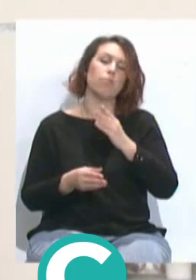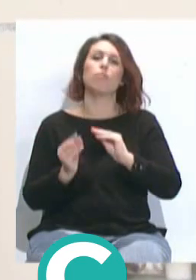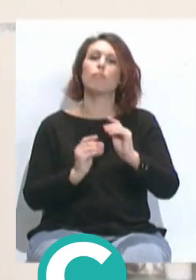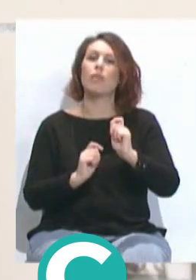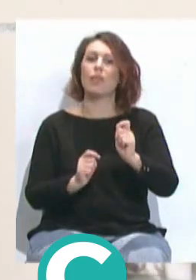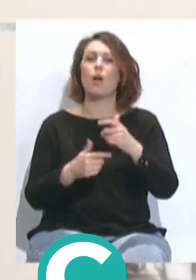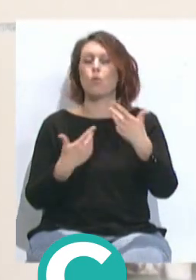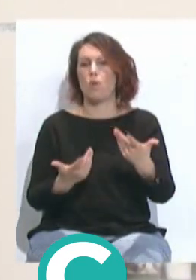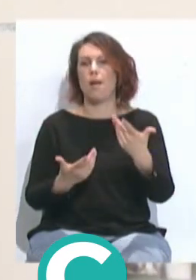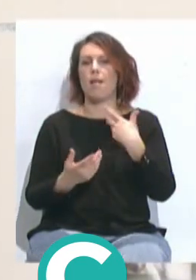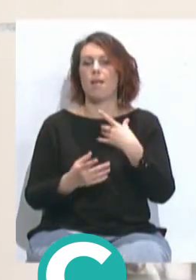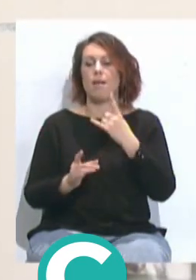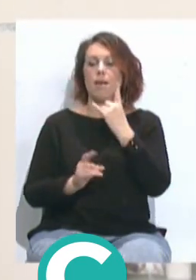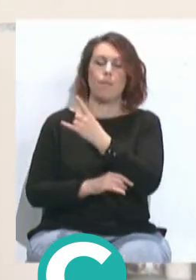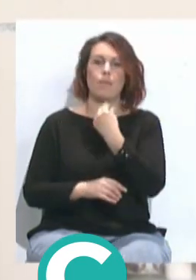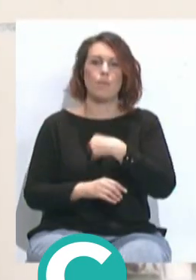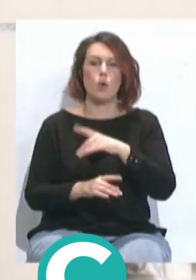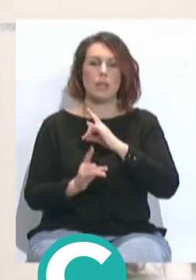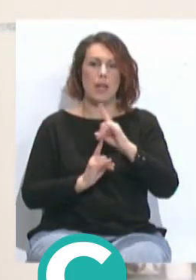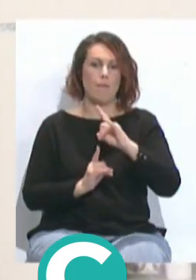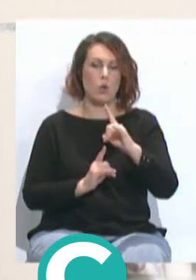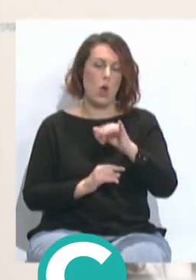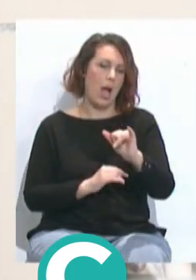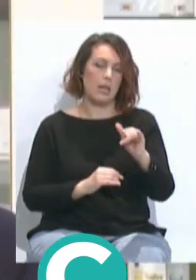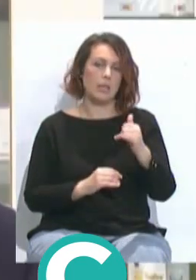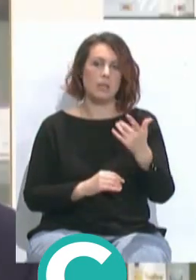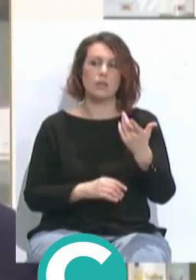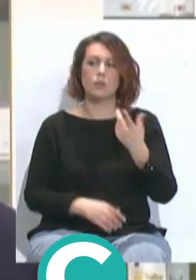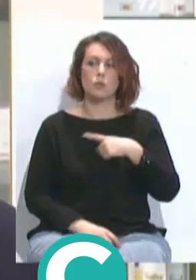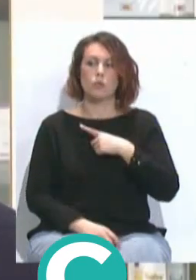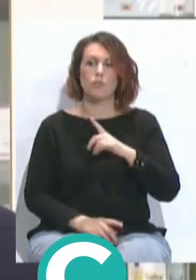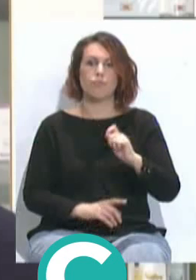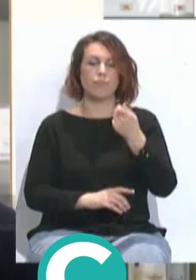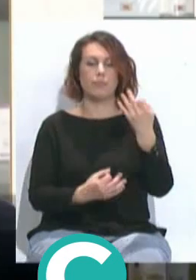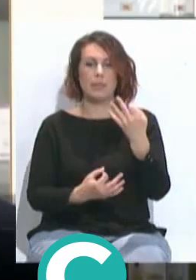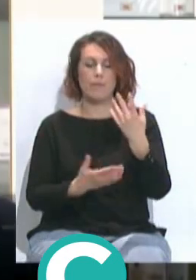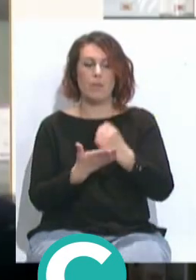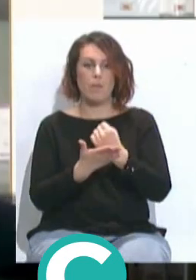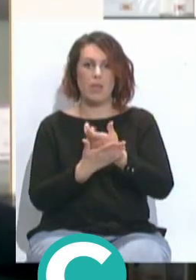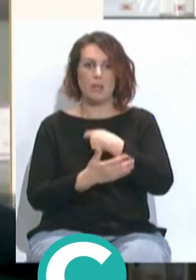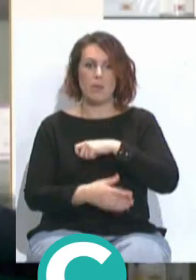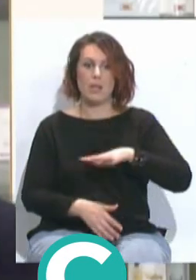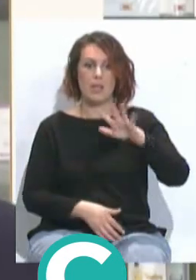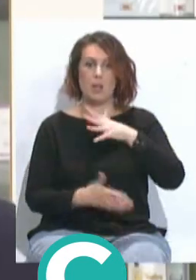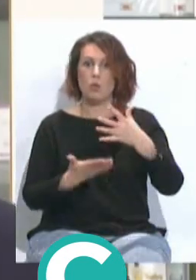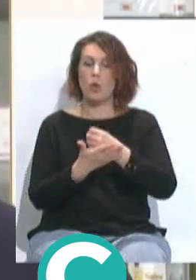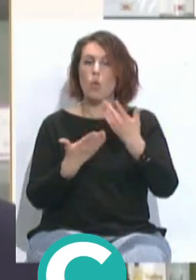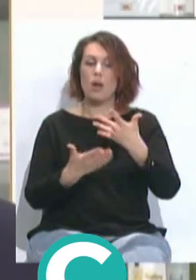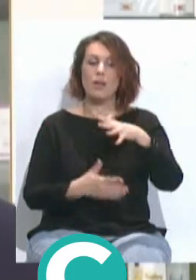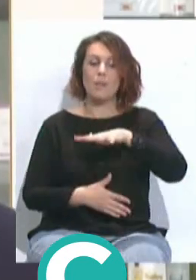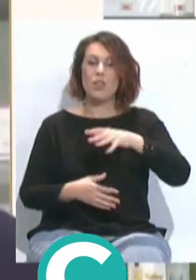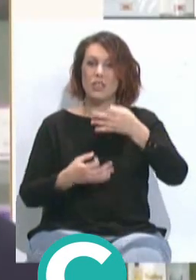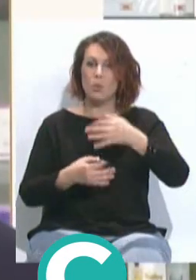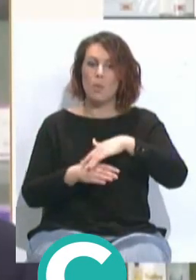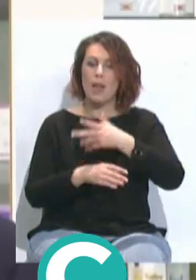bueno pues remitirla a donde sabemos ya todos que son los teléfonos que existen. Pues lo que vamos a conseguir es que todas las farmacias de España se conviertan en puntos seguros en